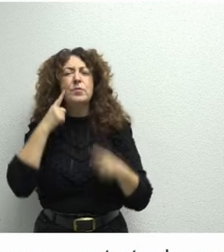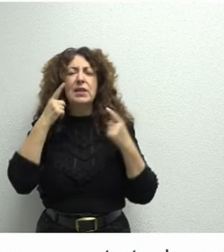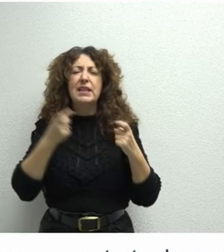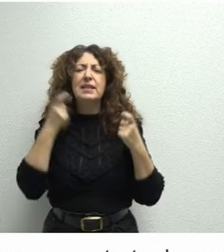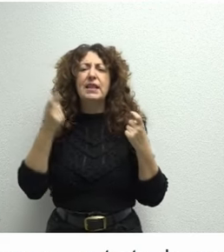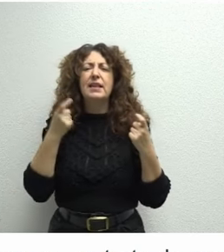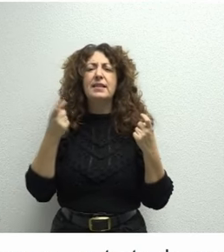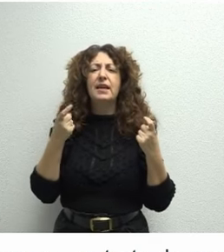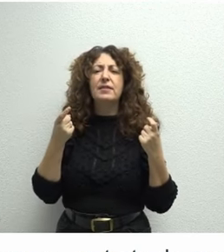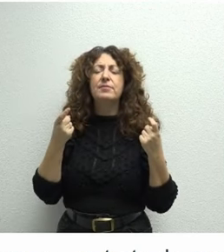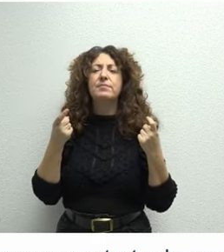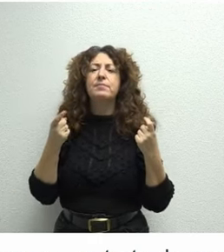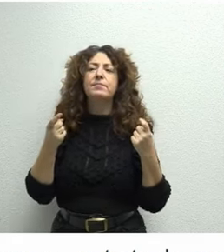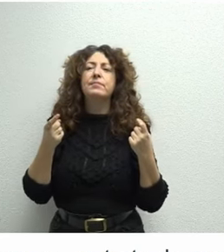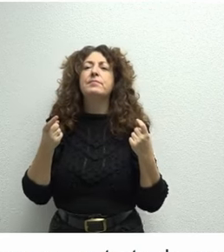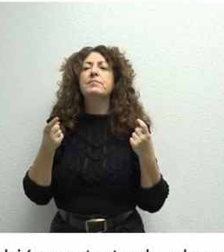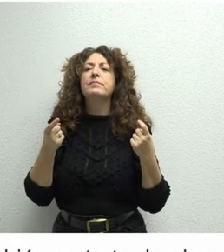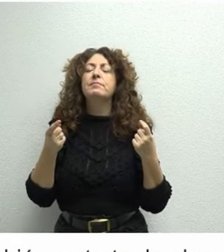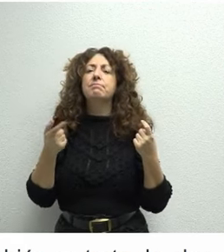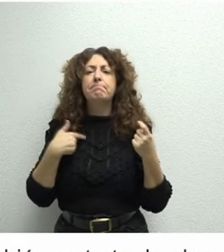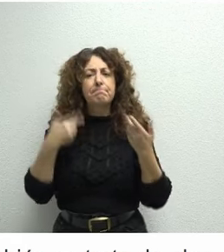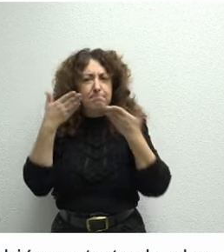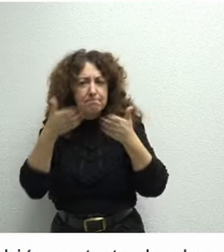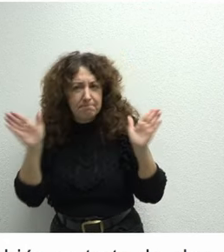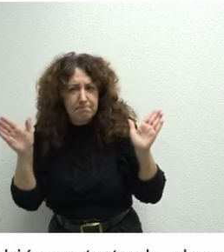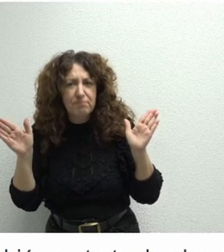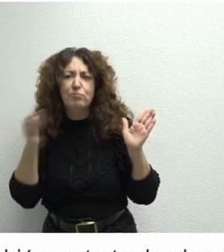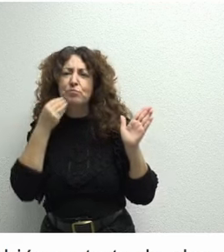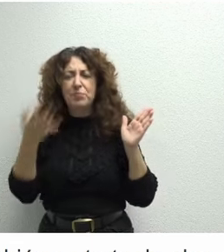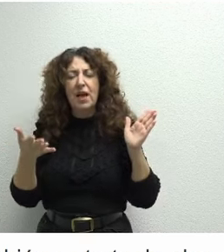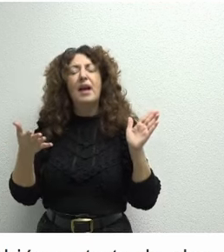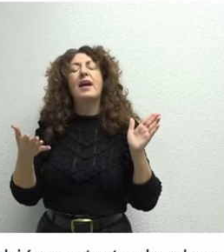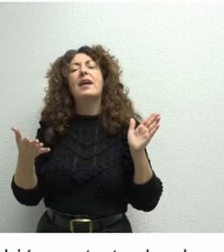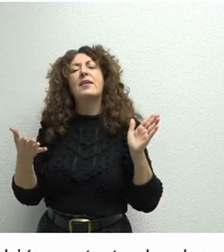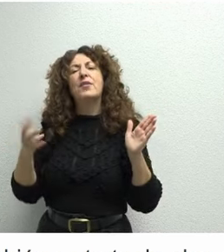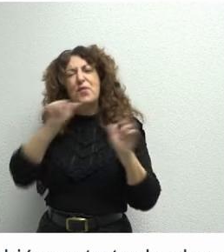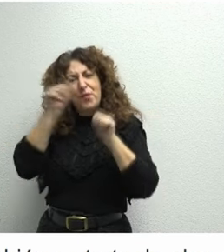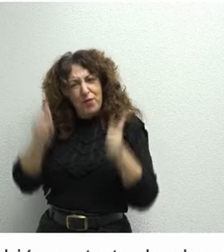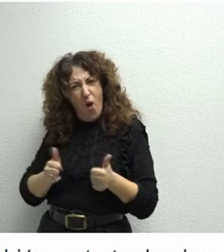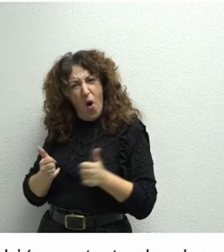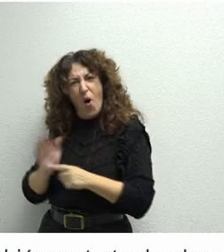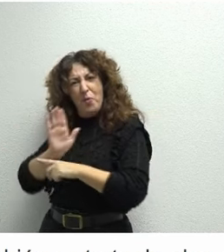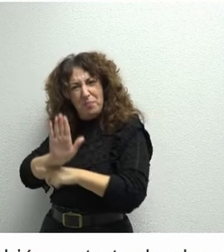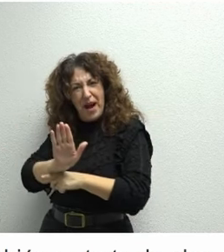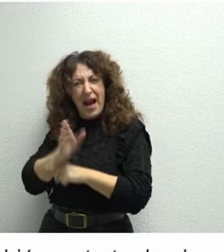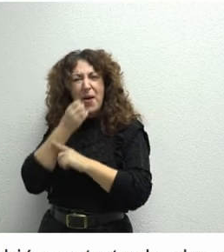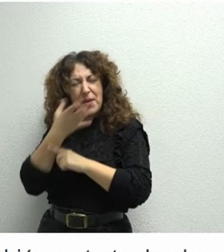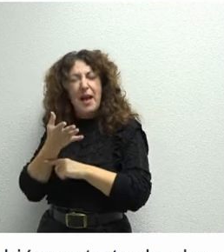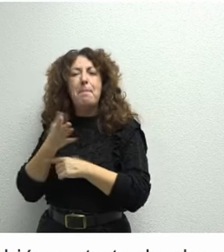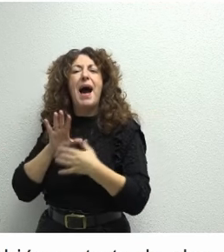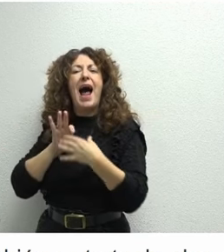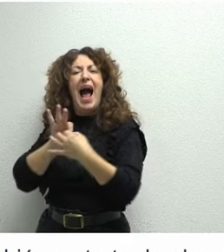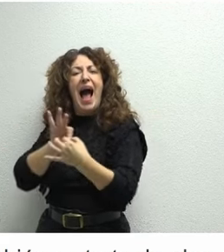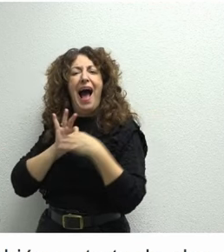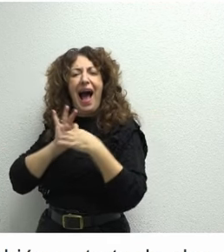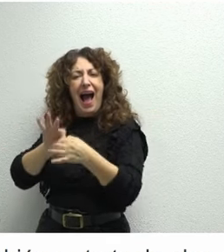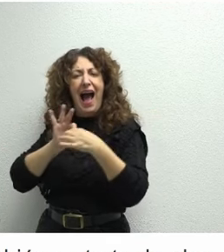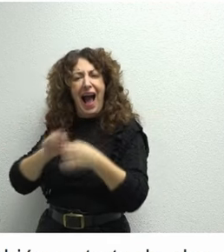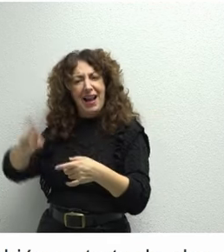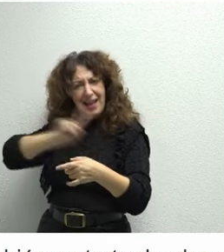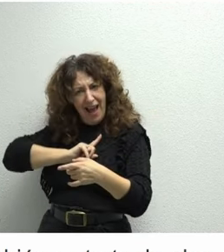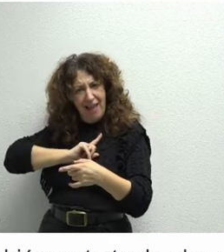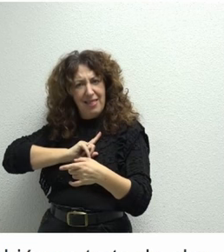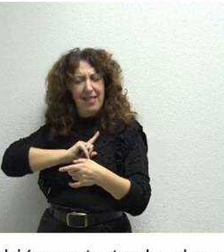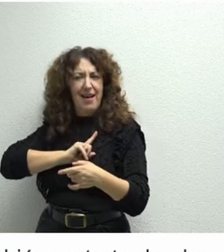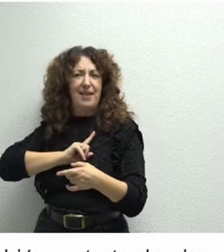eh eh disposición y a le yanfa terapéutica de alguna manera es muy importante no y y evitar aquellos aspectos Donde dices Oye